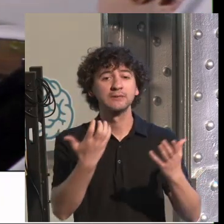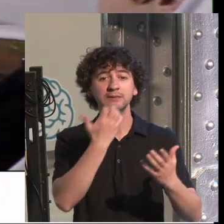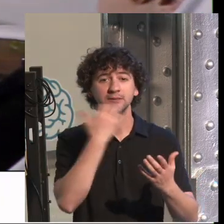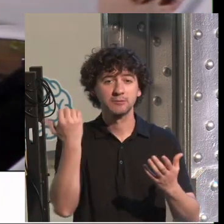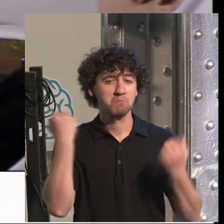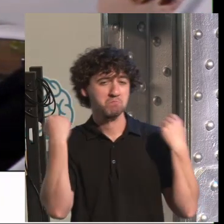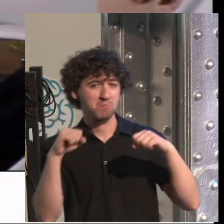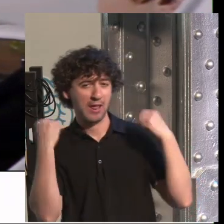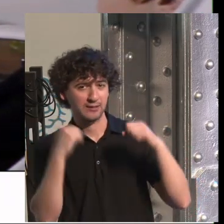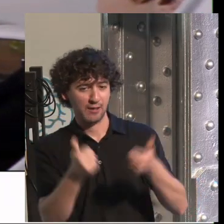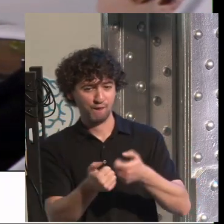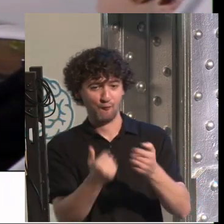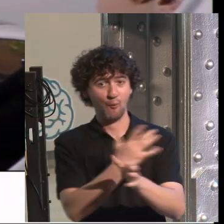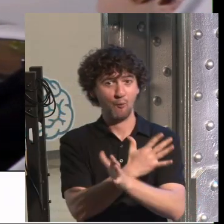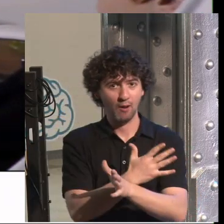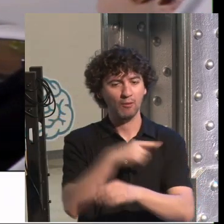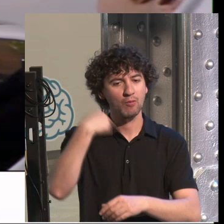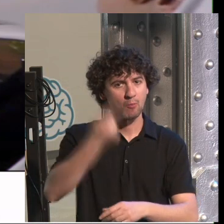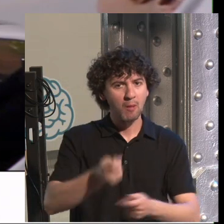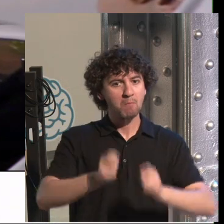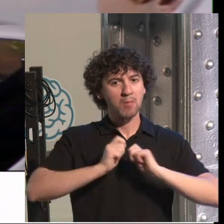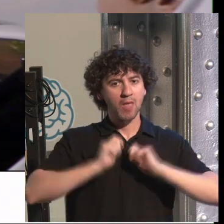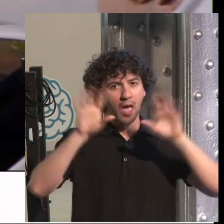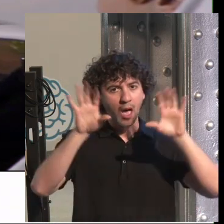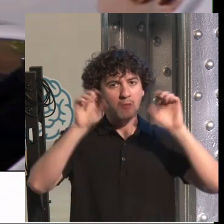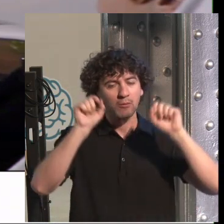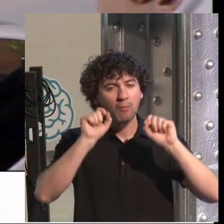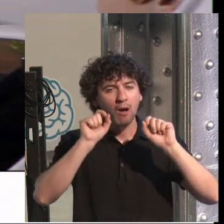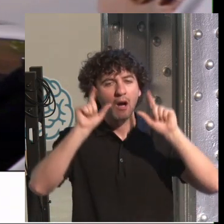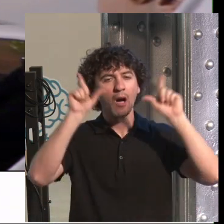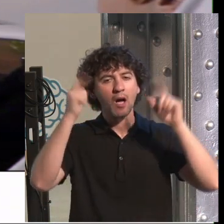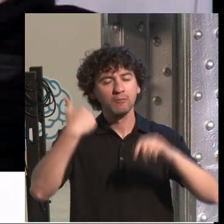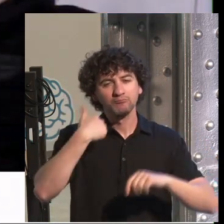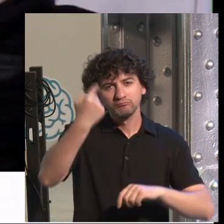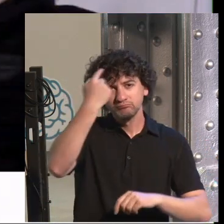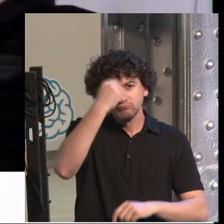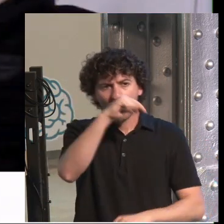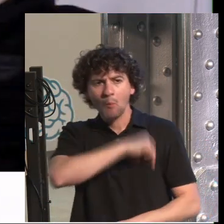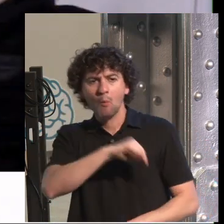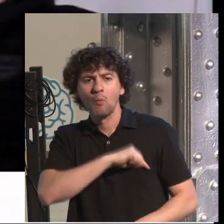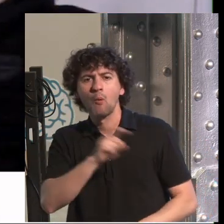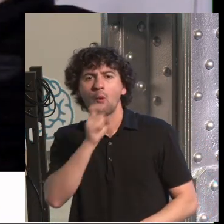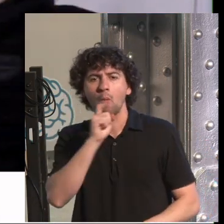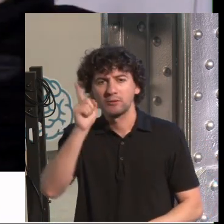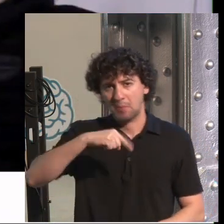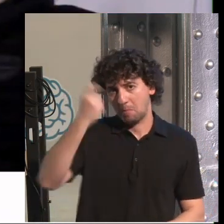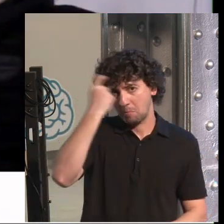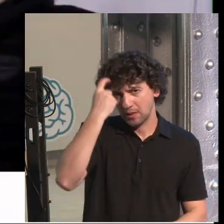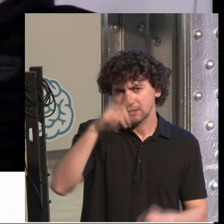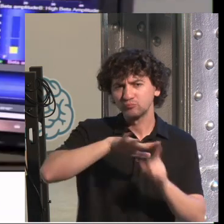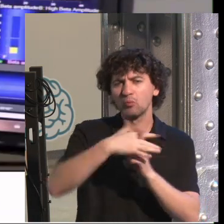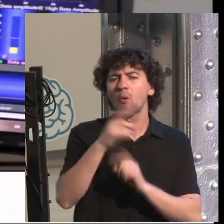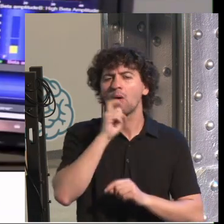de videojuegos aprendes a ser más consciente de tu propio estado emocional o de tu estado mental, ¿no? Y en este